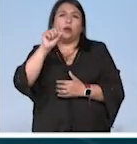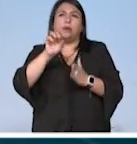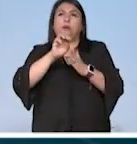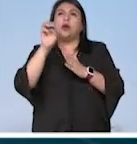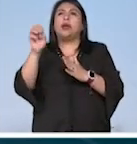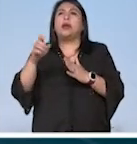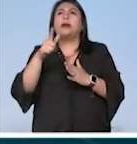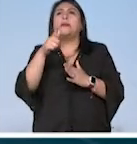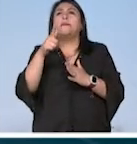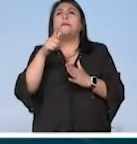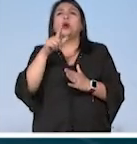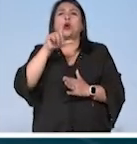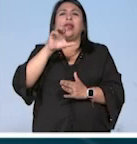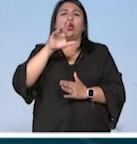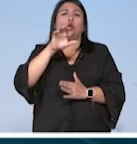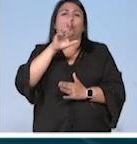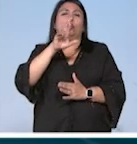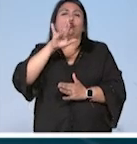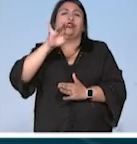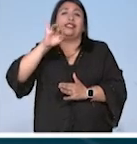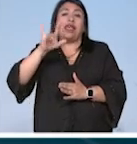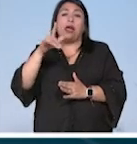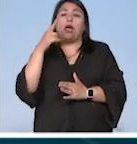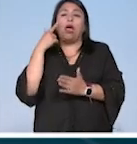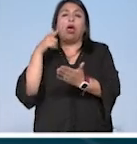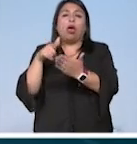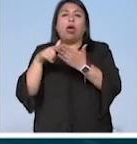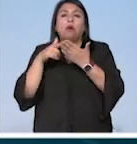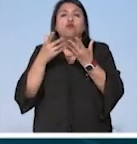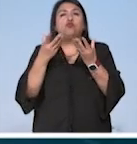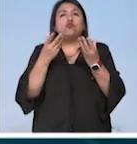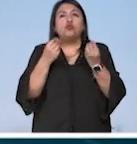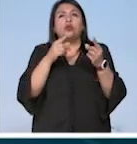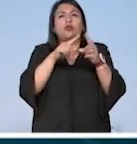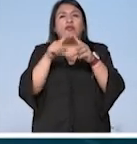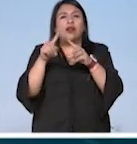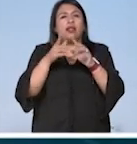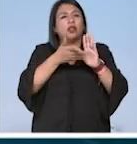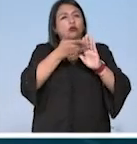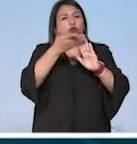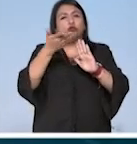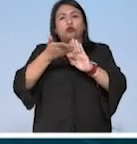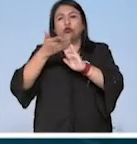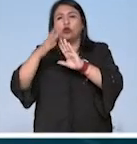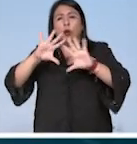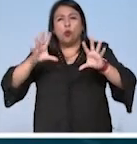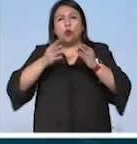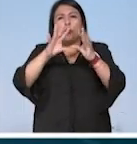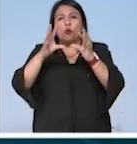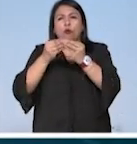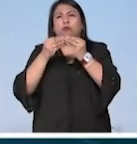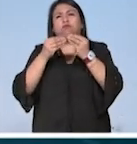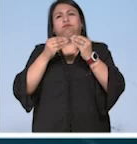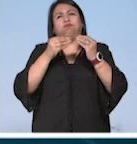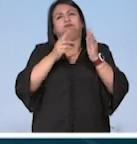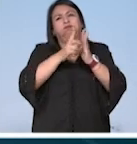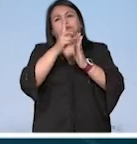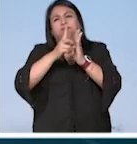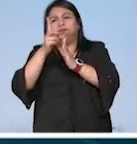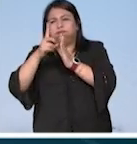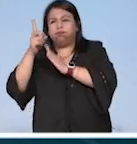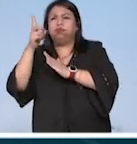la unidad de habitación de Le Corbusier que serviría de modelo a tantas unidades de habitación y a tantos conjuntos